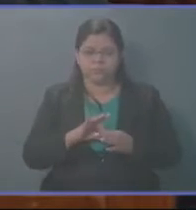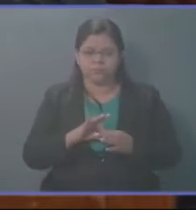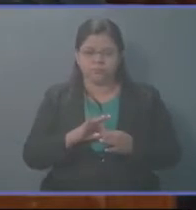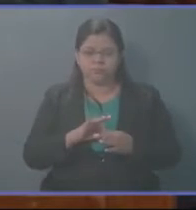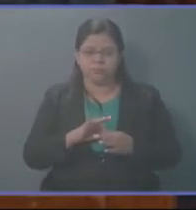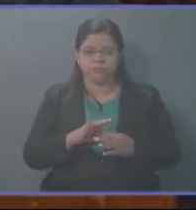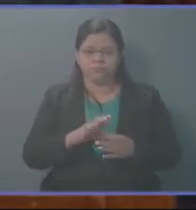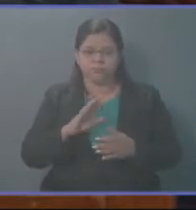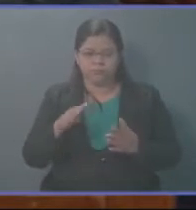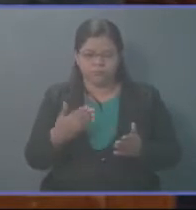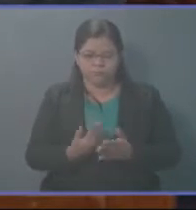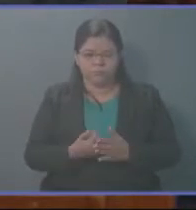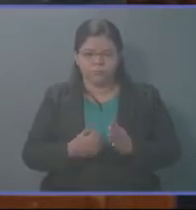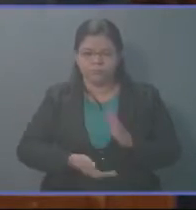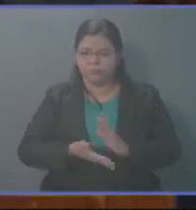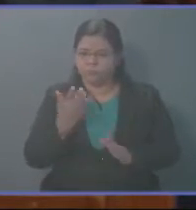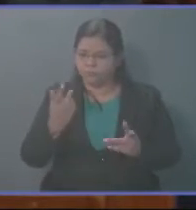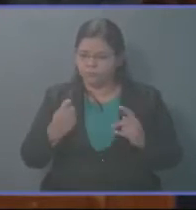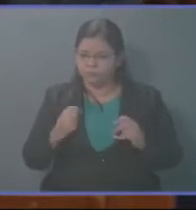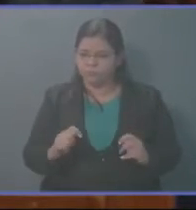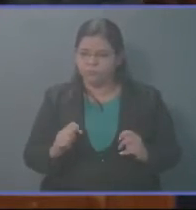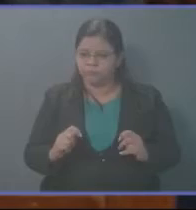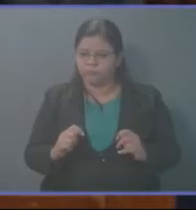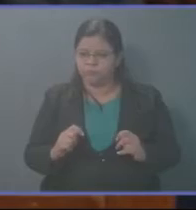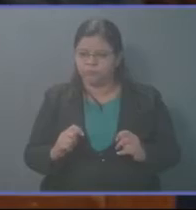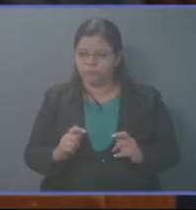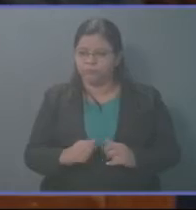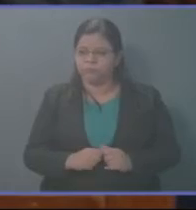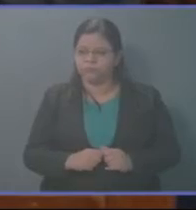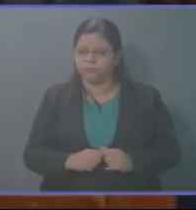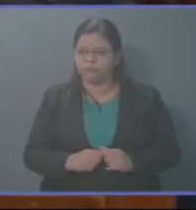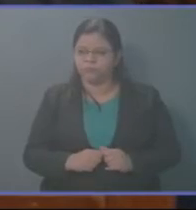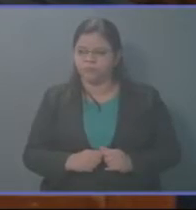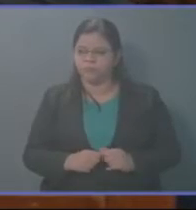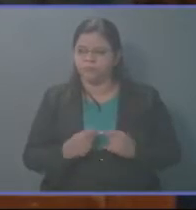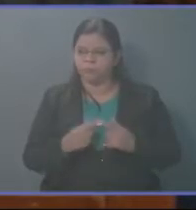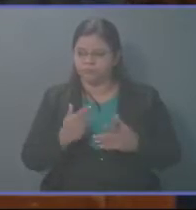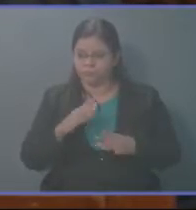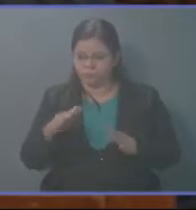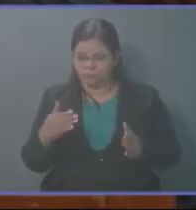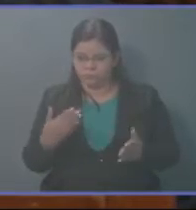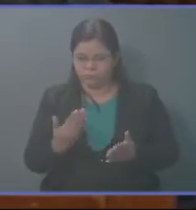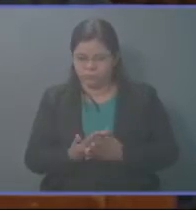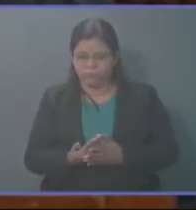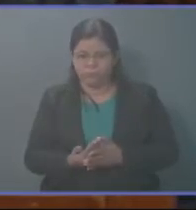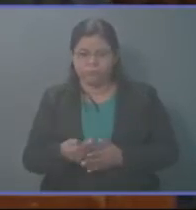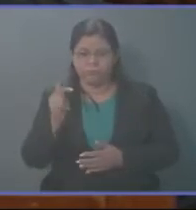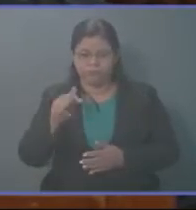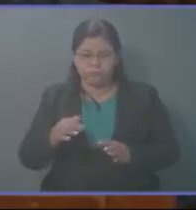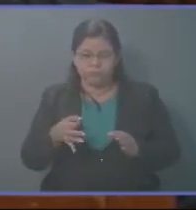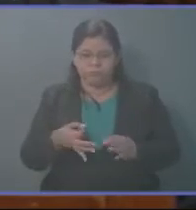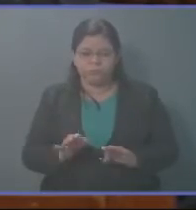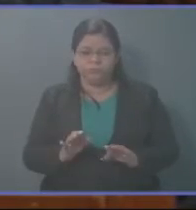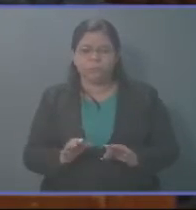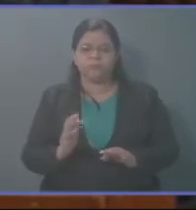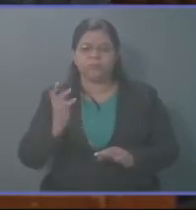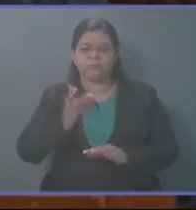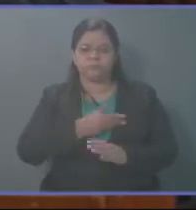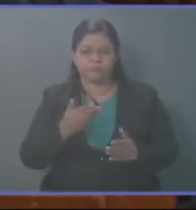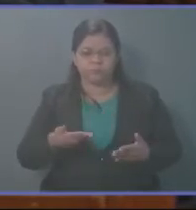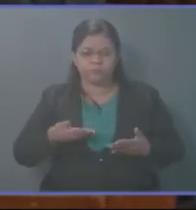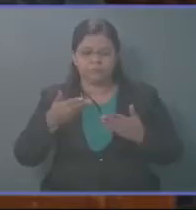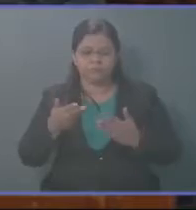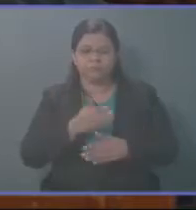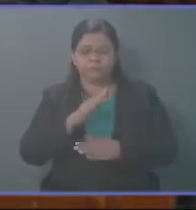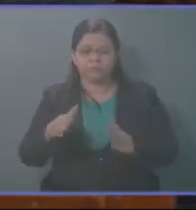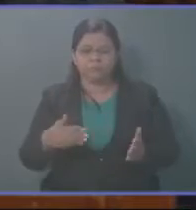Bukele trate de impulsar y apoyarlo, porque de esa forma le estamos ayudando a